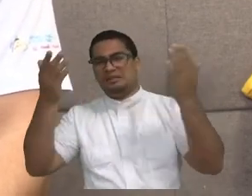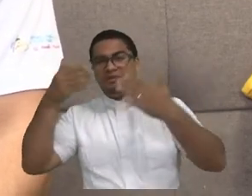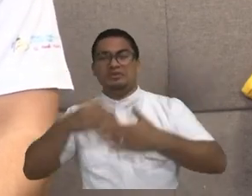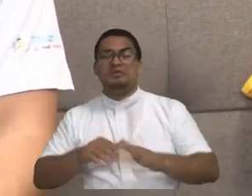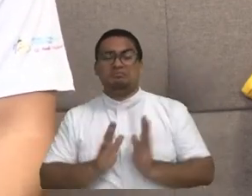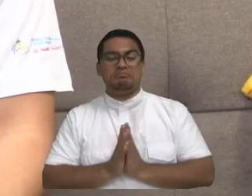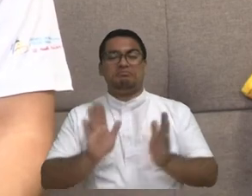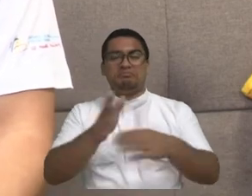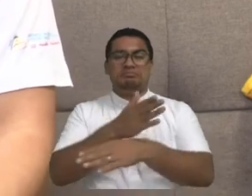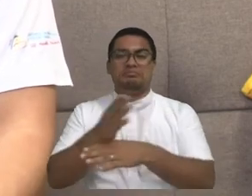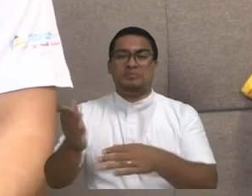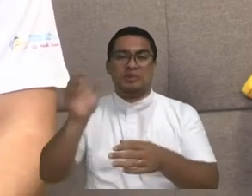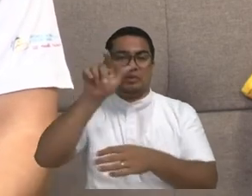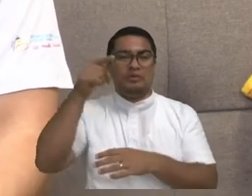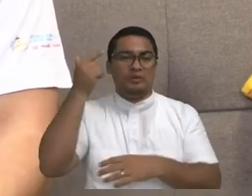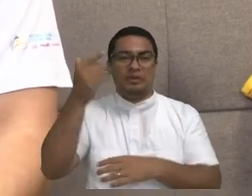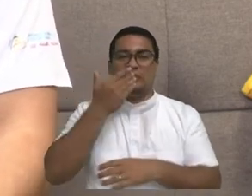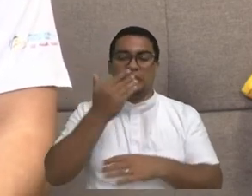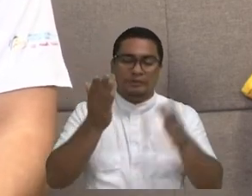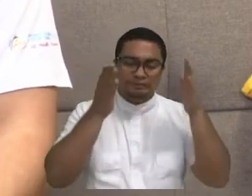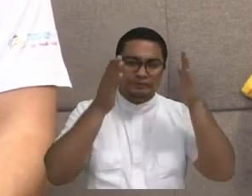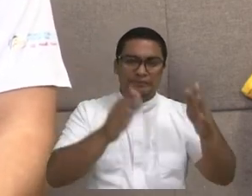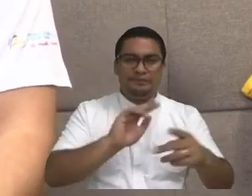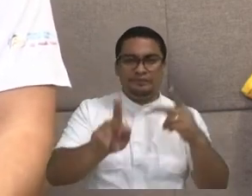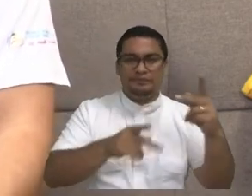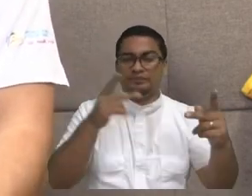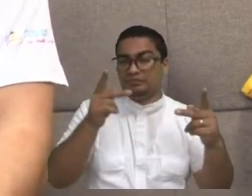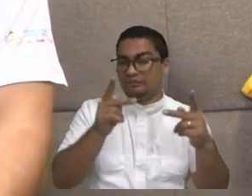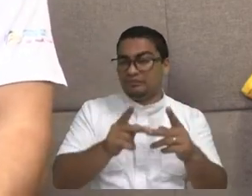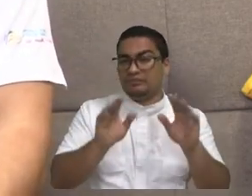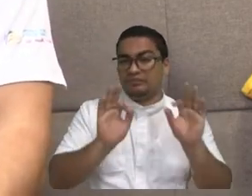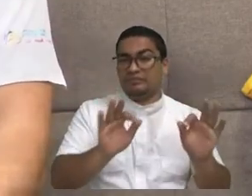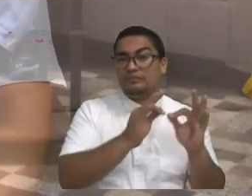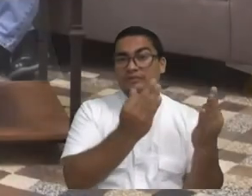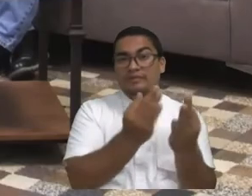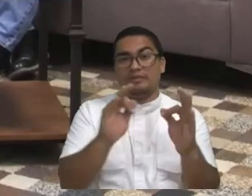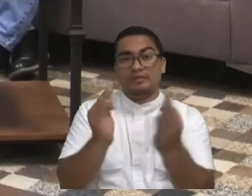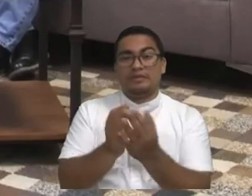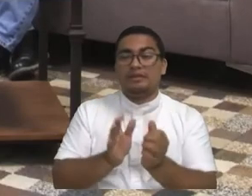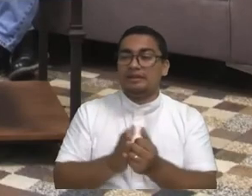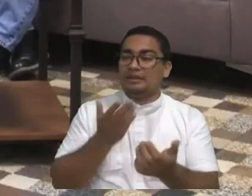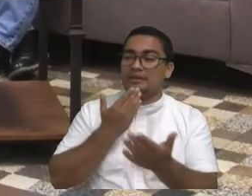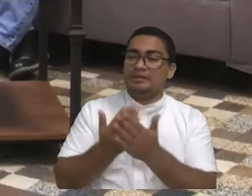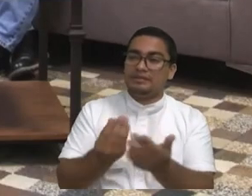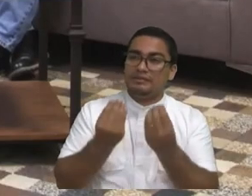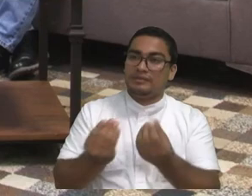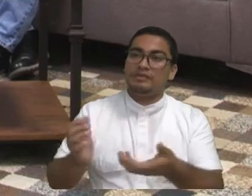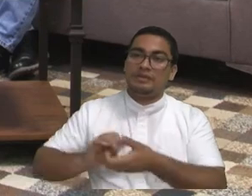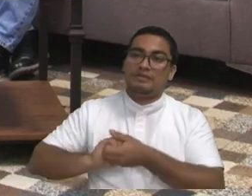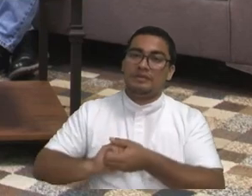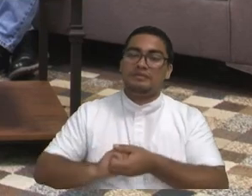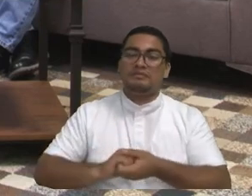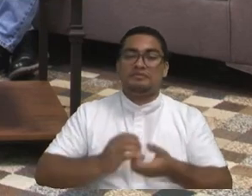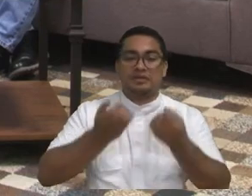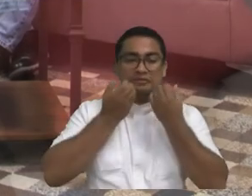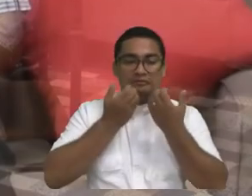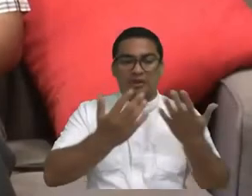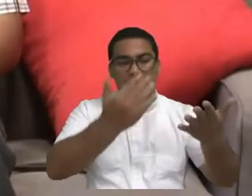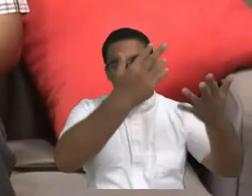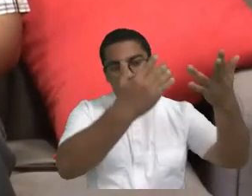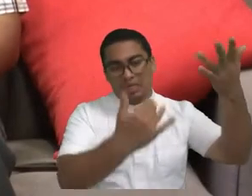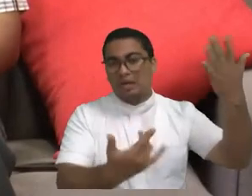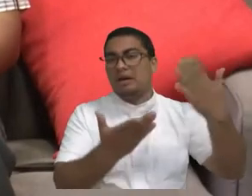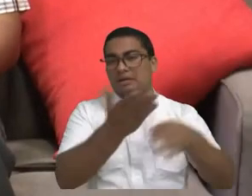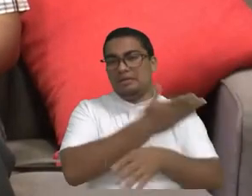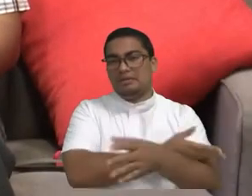familia y en este caso desde la gratuidad de la educación técnica y la capacitación compañero muchísimas gracias por toda esta información y ahí está usted